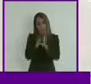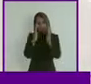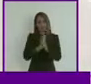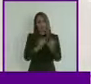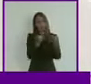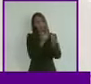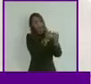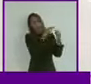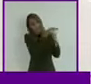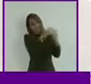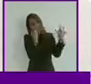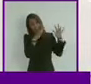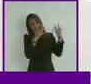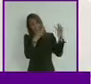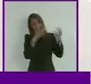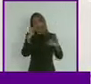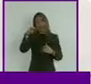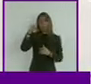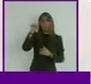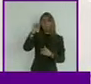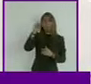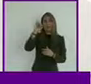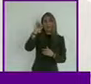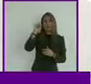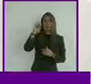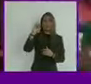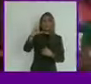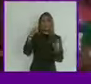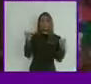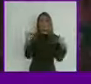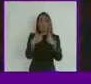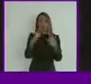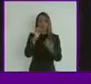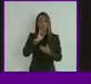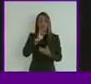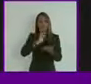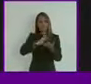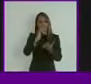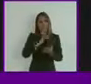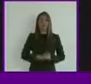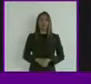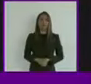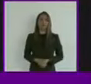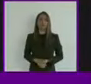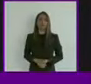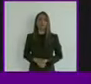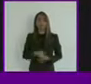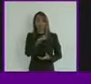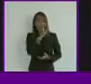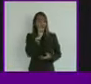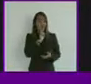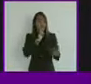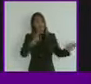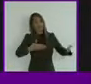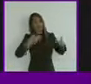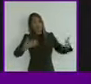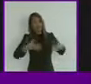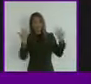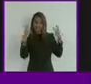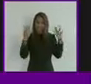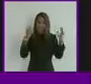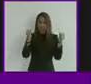mi porrista Marisol Zúñiga Busber. Padrísimo, Mari, le dices a Mari mi porrista, ¿no? No solo es tu porrista, es tu